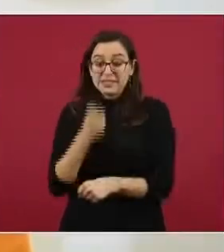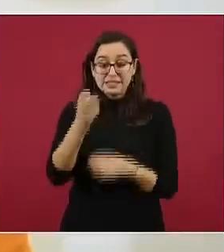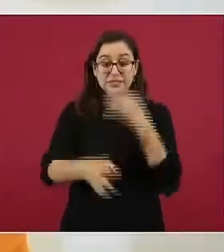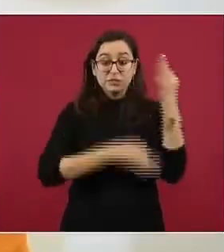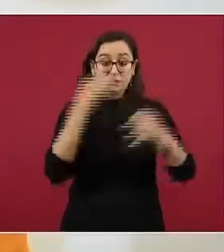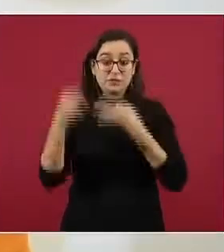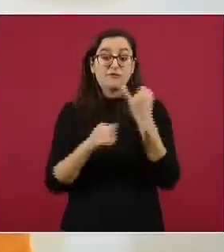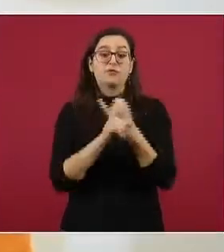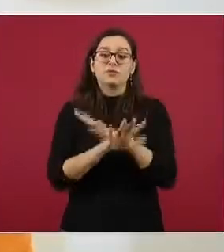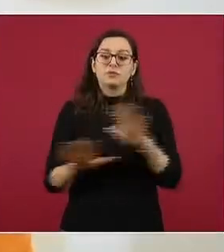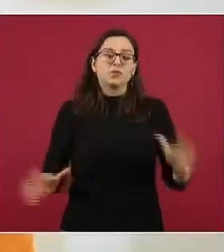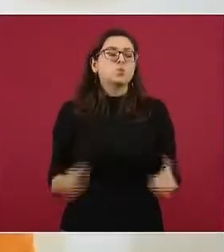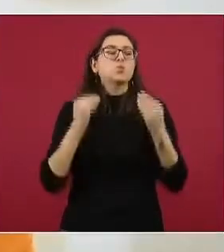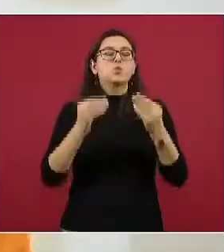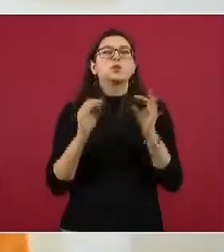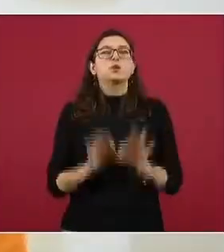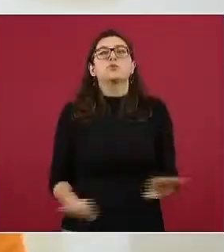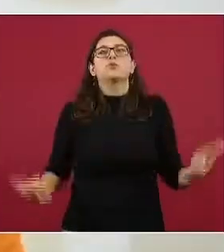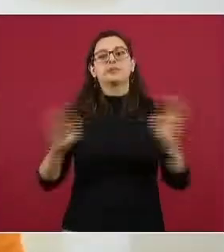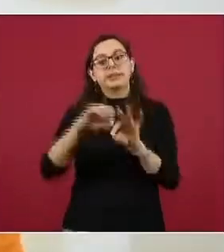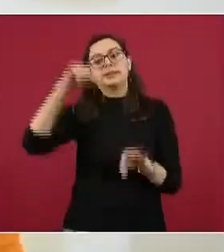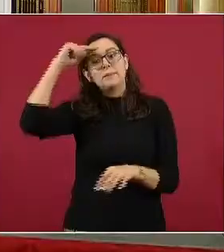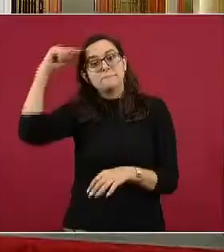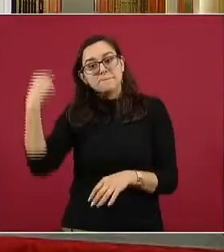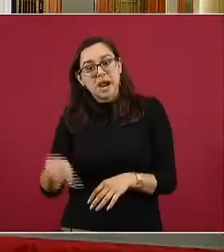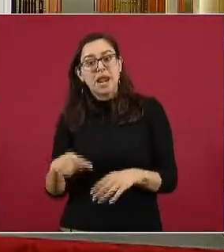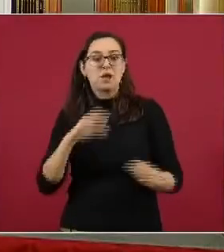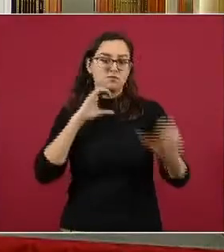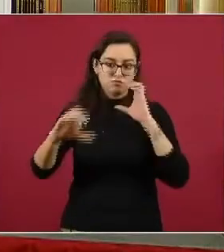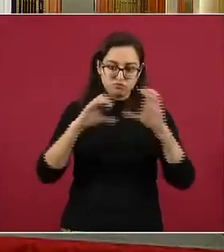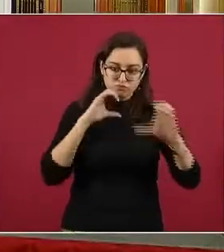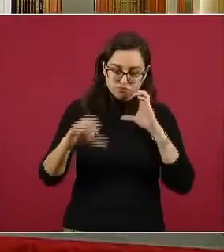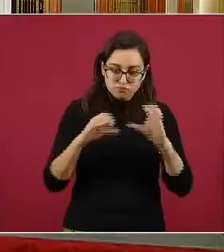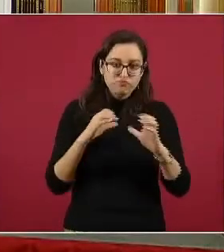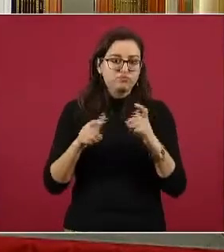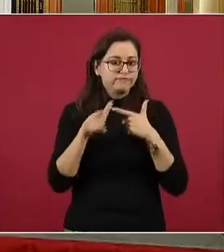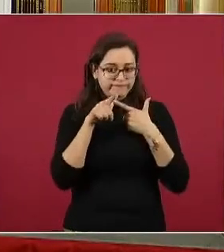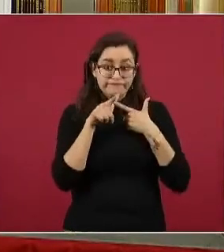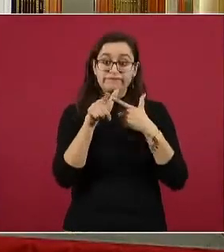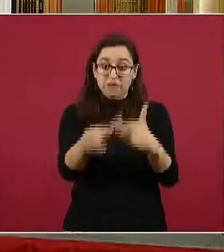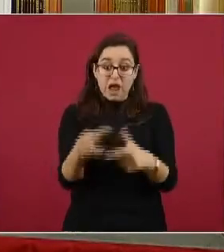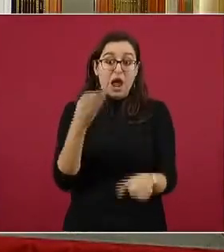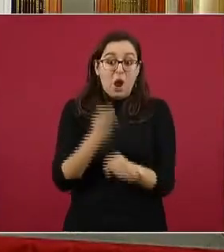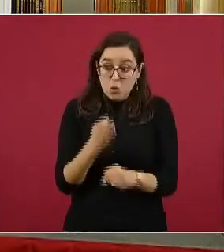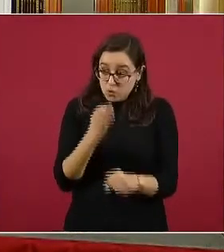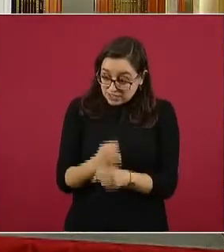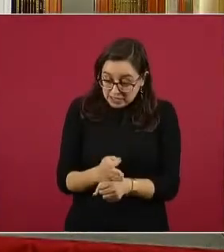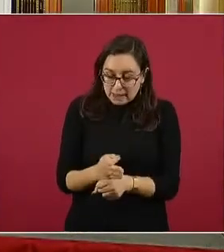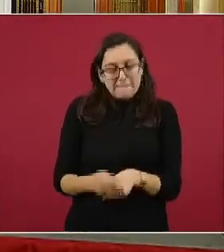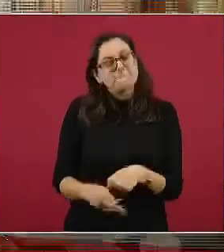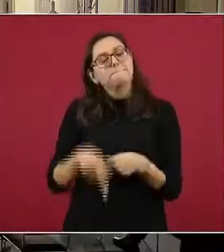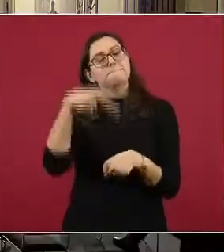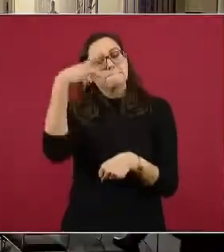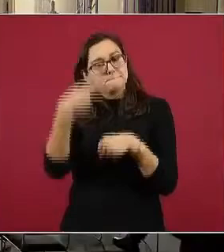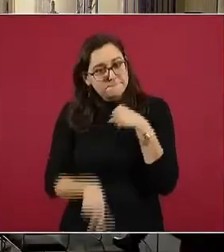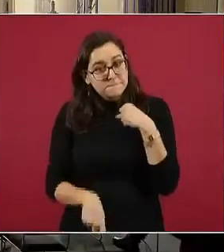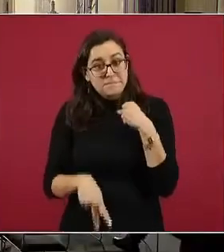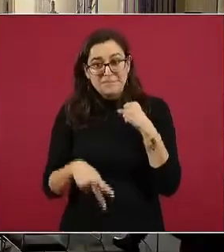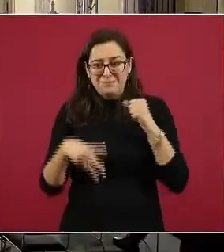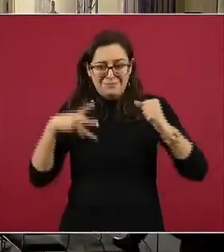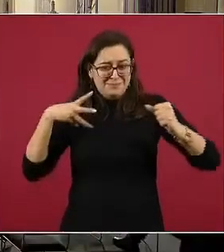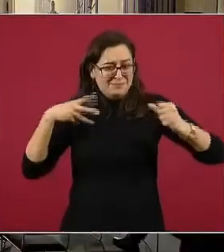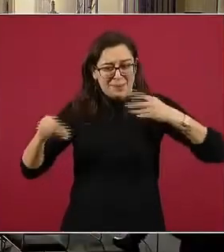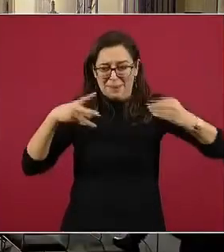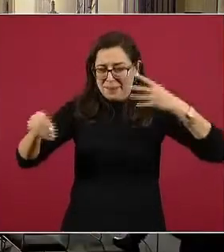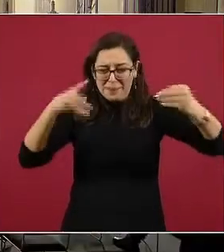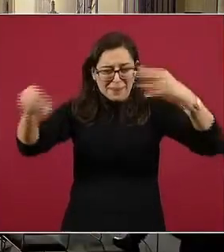importante para seguir comunicando que este momento es un momento de riesgo, de velocidad muy rápida